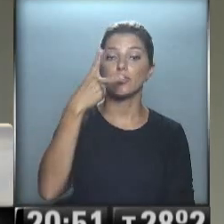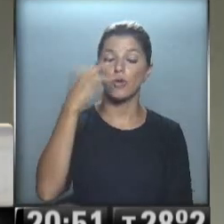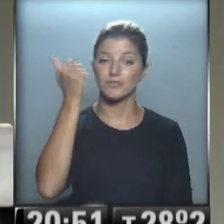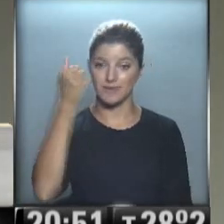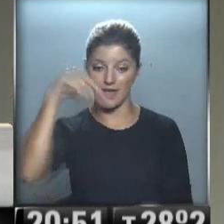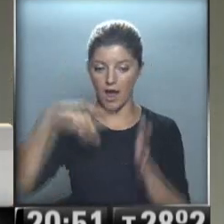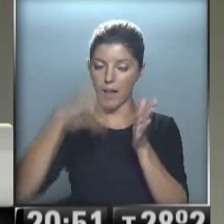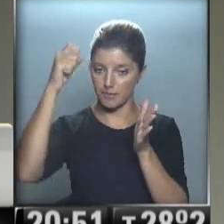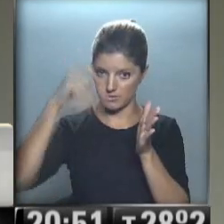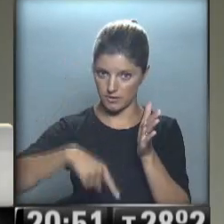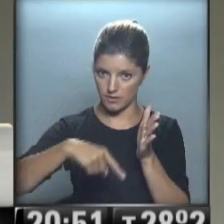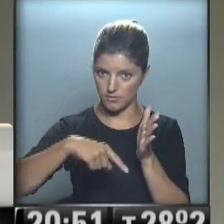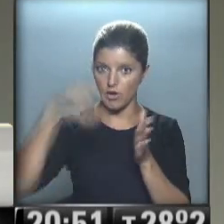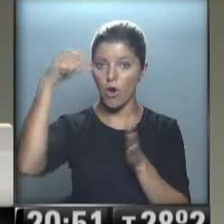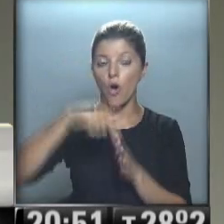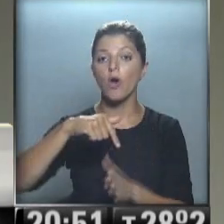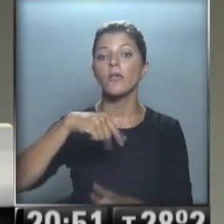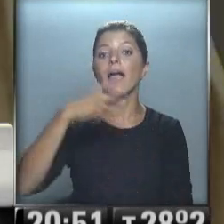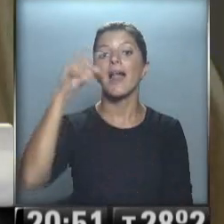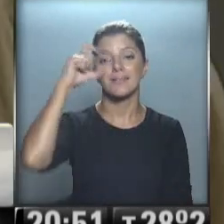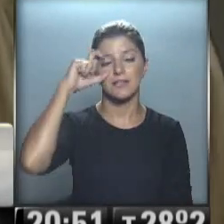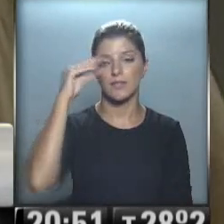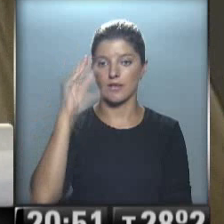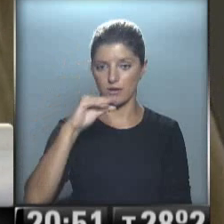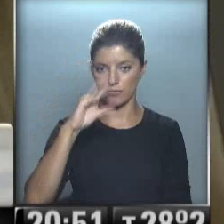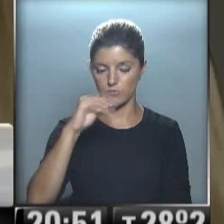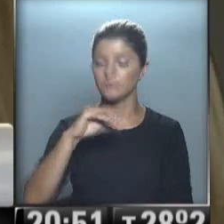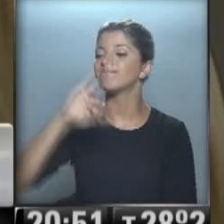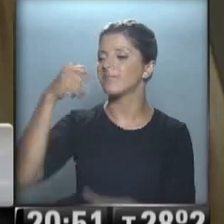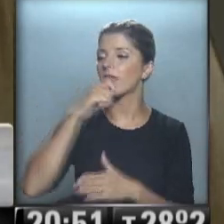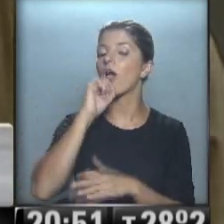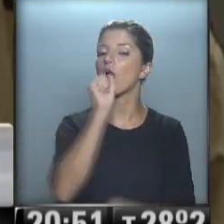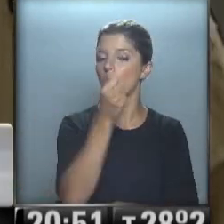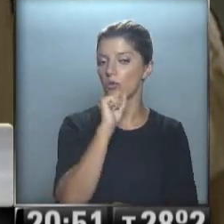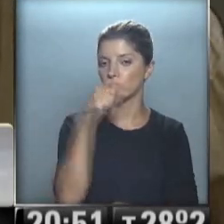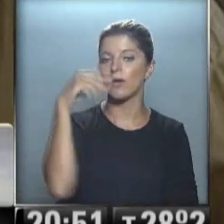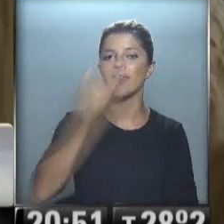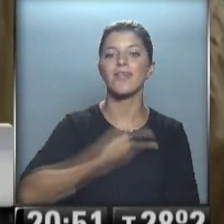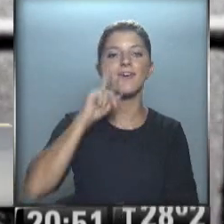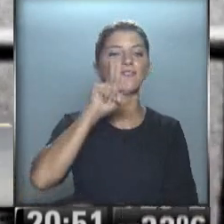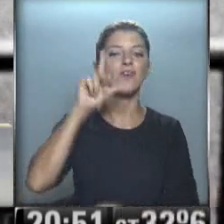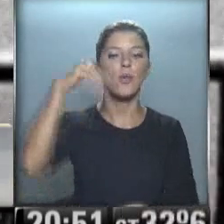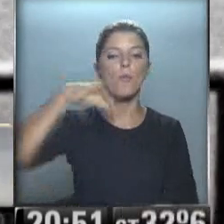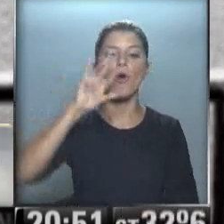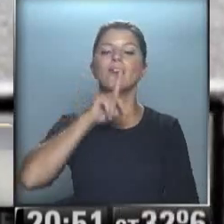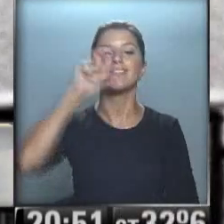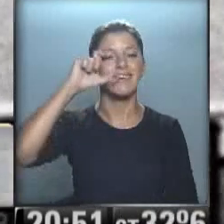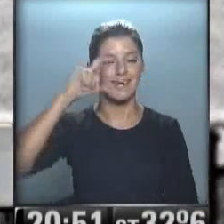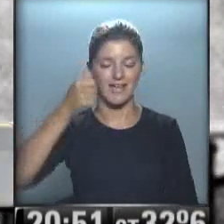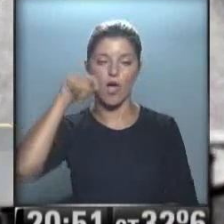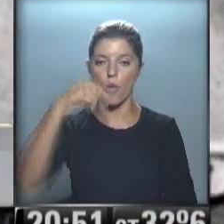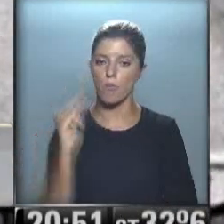capital a partir de las 22 horas Así es se trata del conductor de filmoteca falleció entonces Fabio